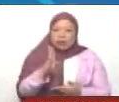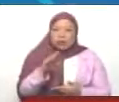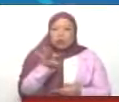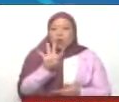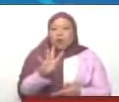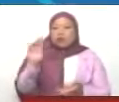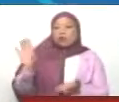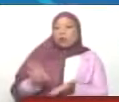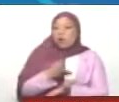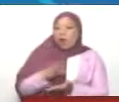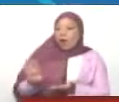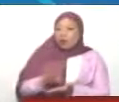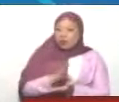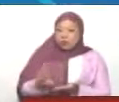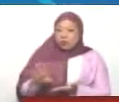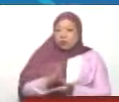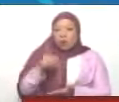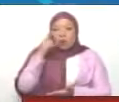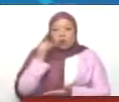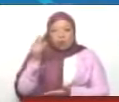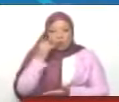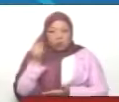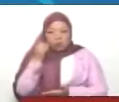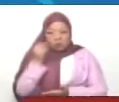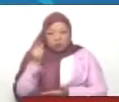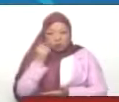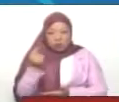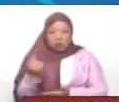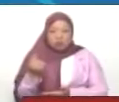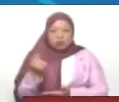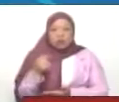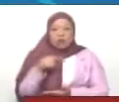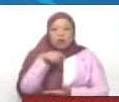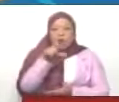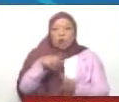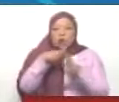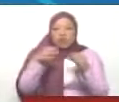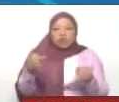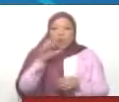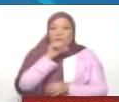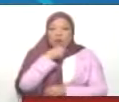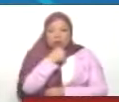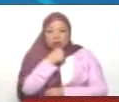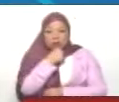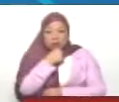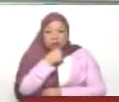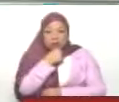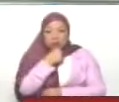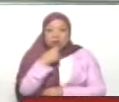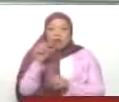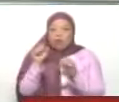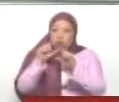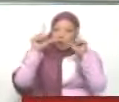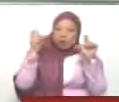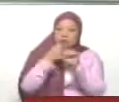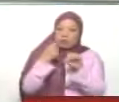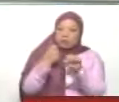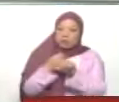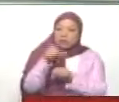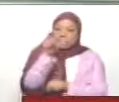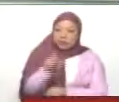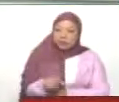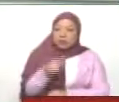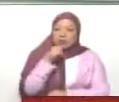cuatro cantando, recitando. Bueno, había gente de todas las edades. Impresionante, Pérez Rossi. Sí,